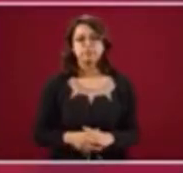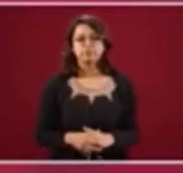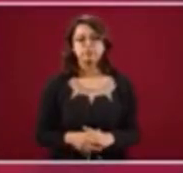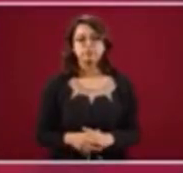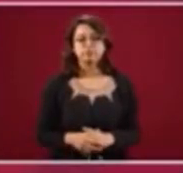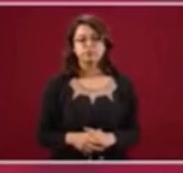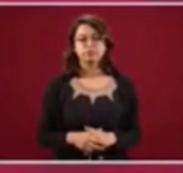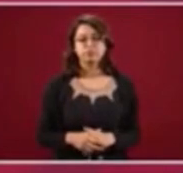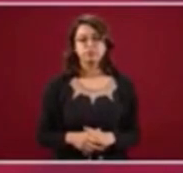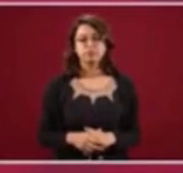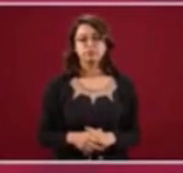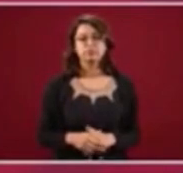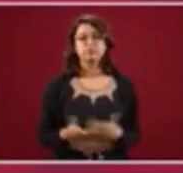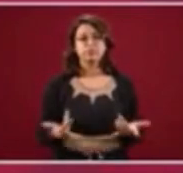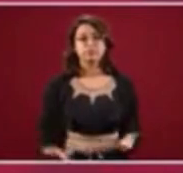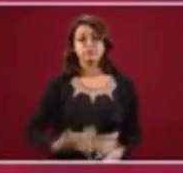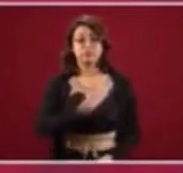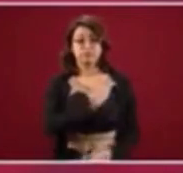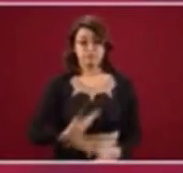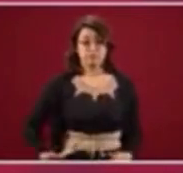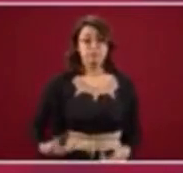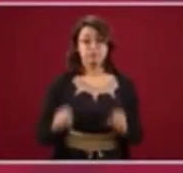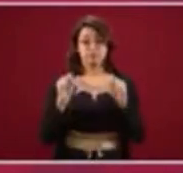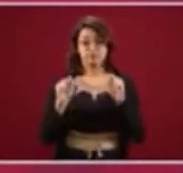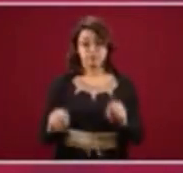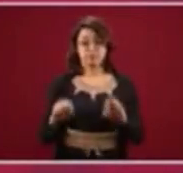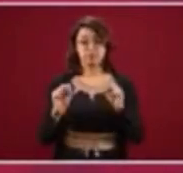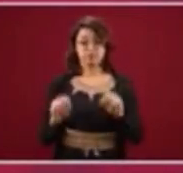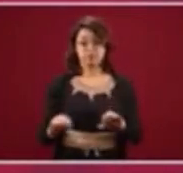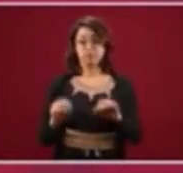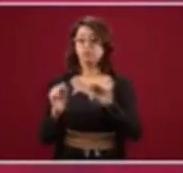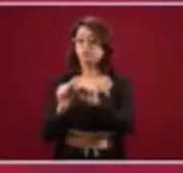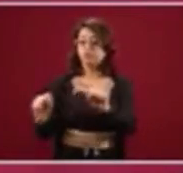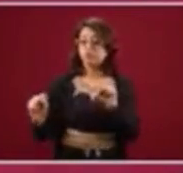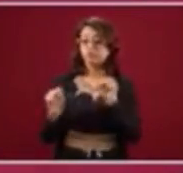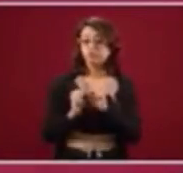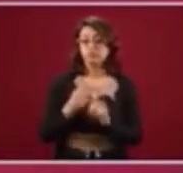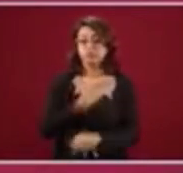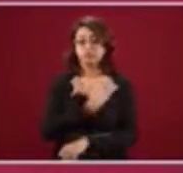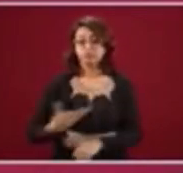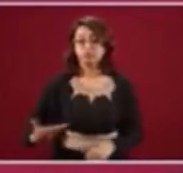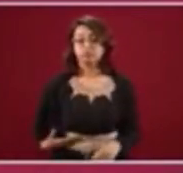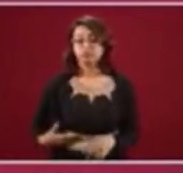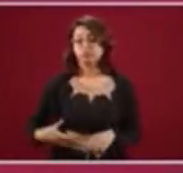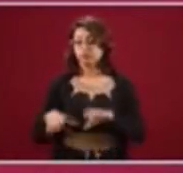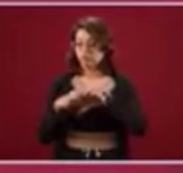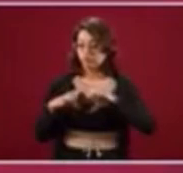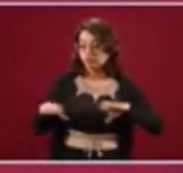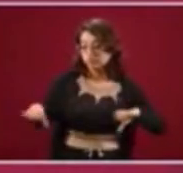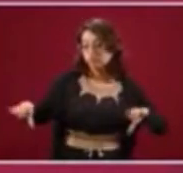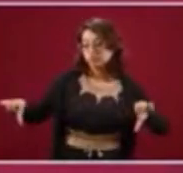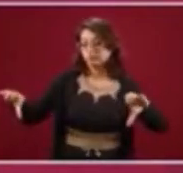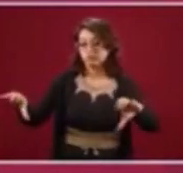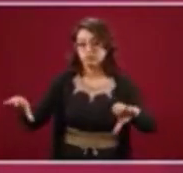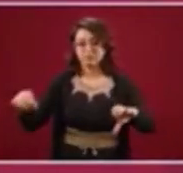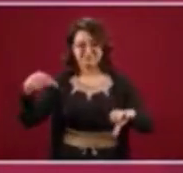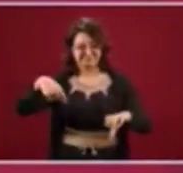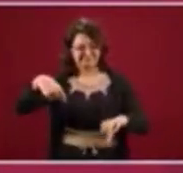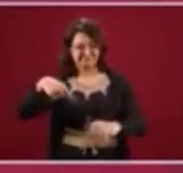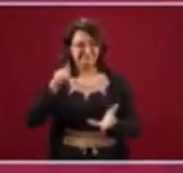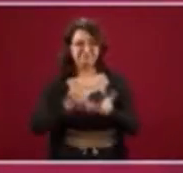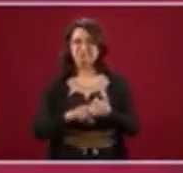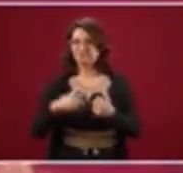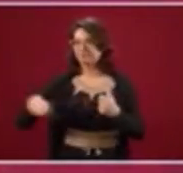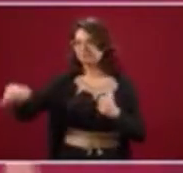donde está el despacho presidencial de las salas presidenciales, lo que